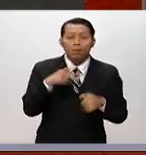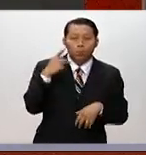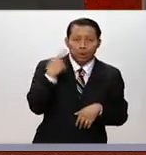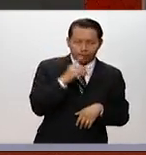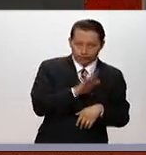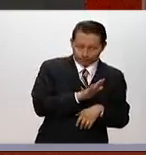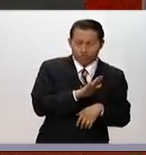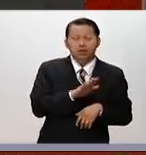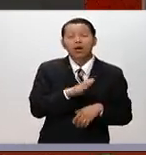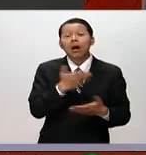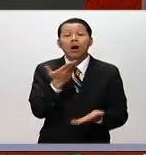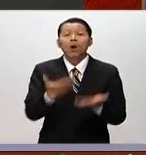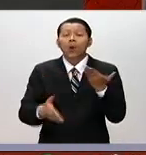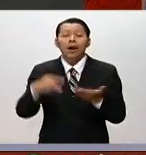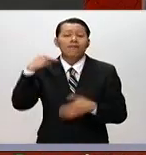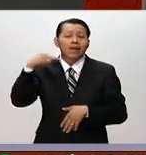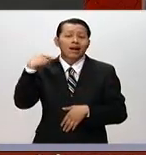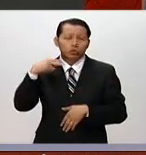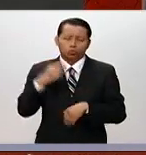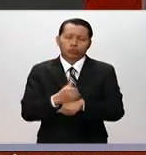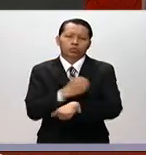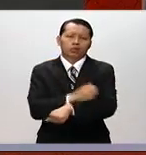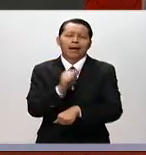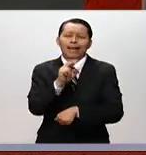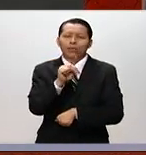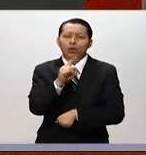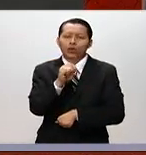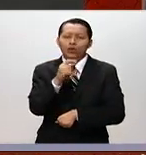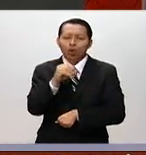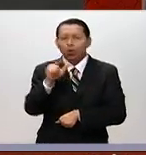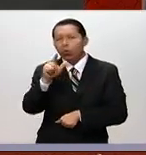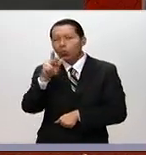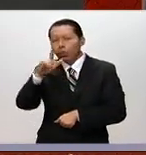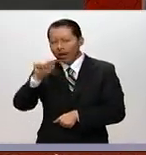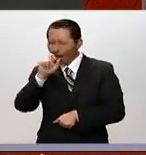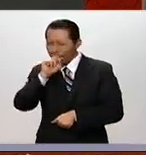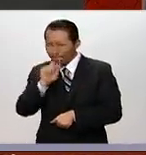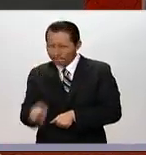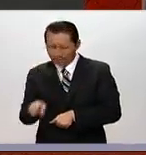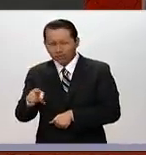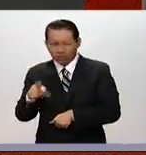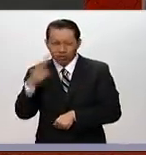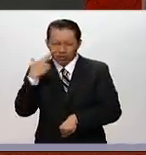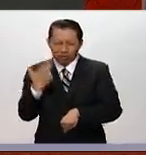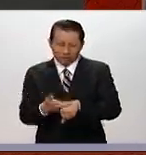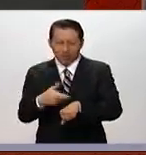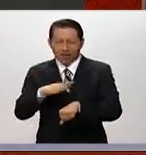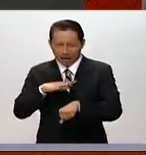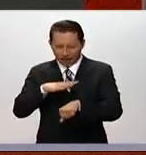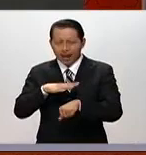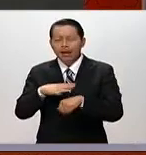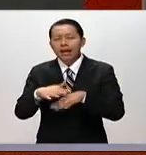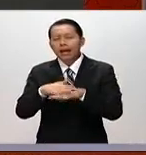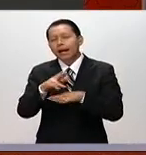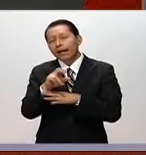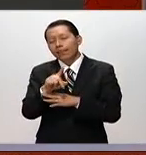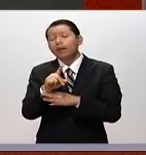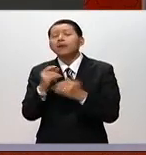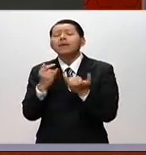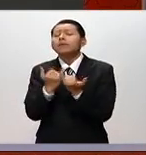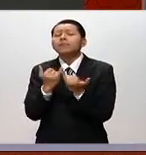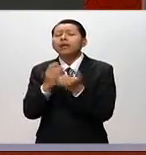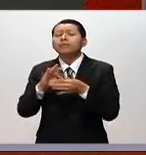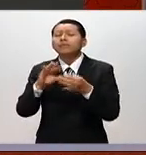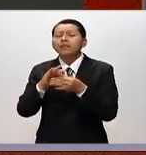Veracruz. Ahí está mi compañero Antonio Luna, corresponsal también de esta red. Antonio, para que nos des el recuento, el panorama de lo que se está